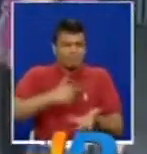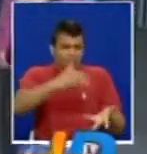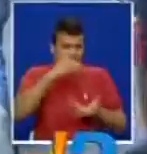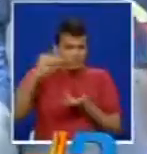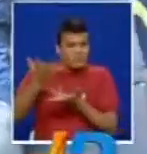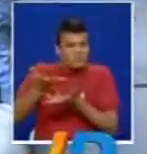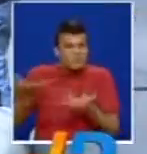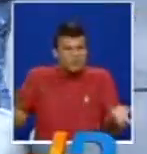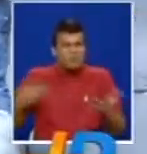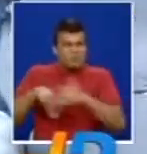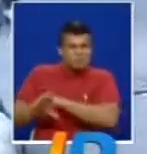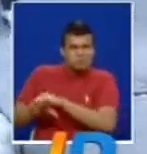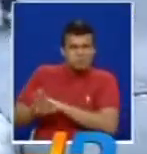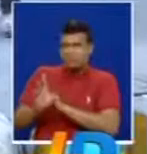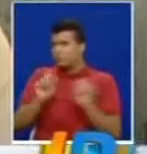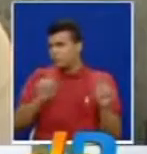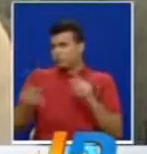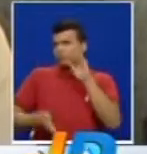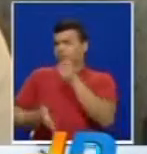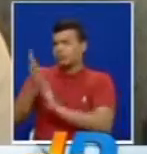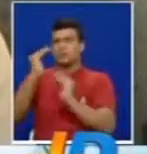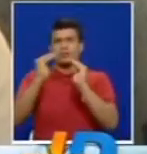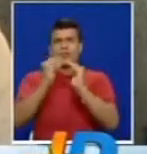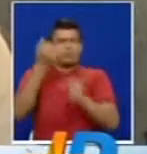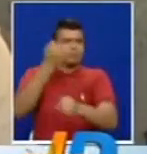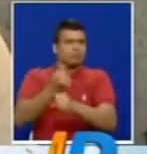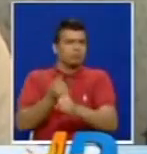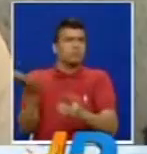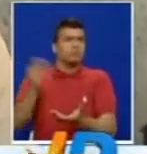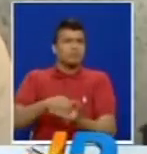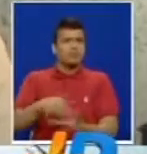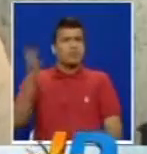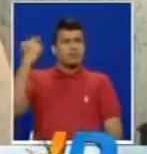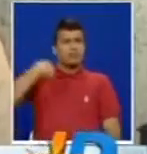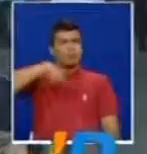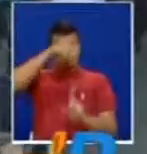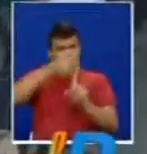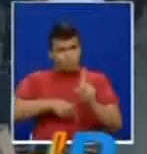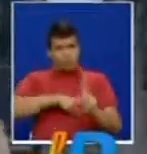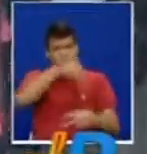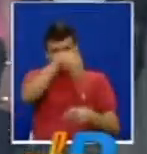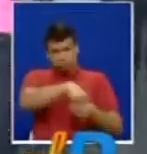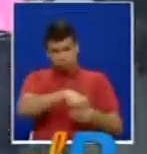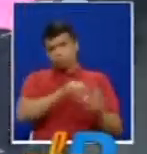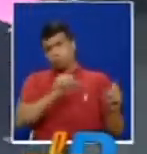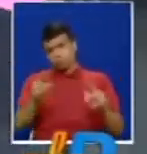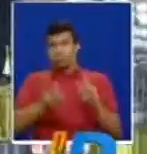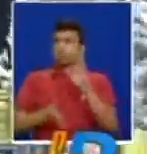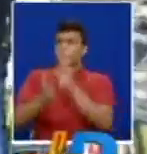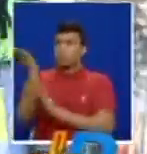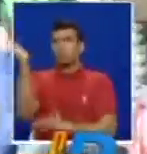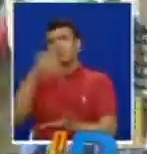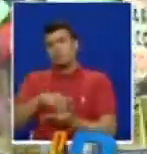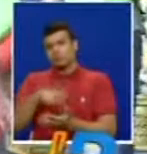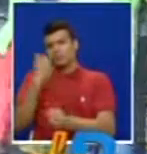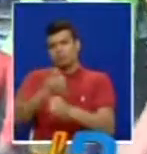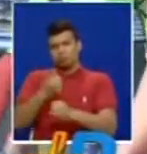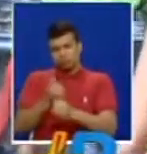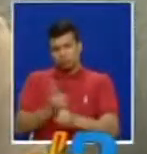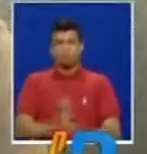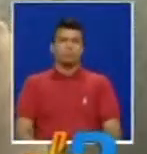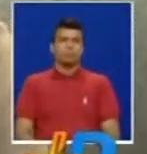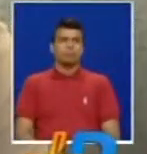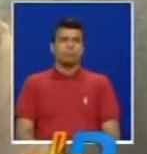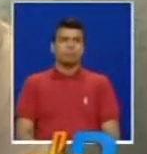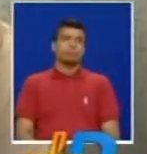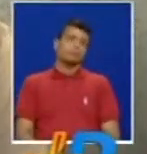regresan a sus casas a retomar labores. Estamos como un mes. Estamos por aquí, ya vamos retomando nuestras labores ya diarias,